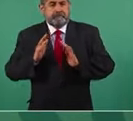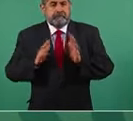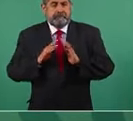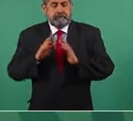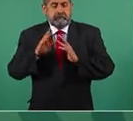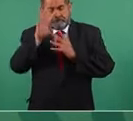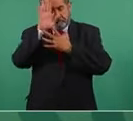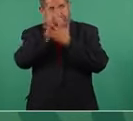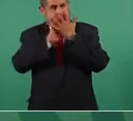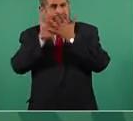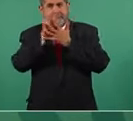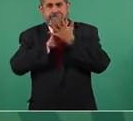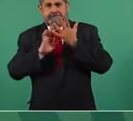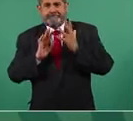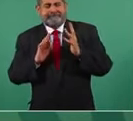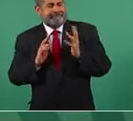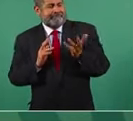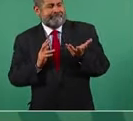obnubilados,